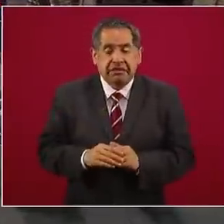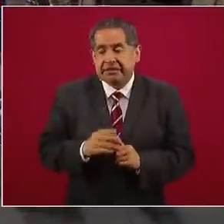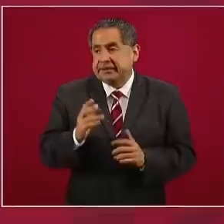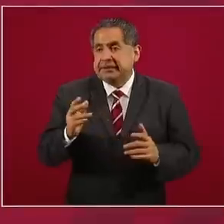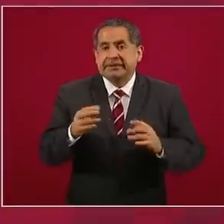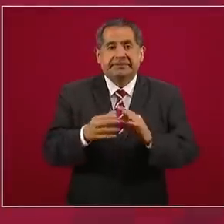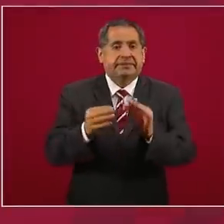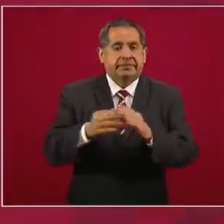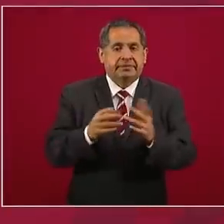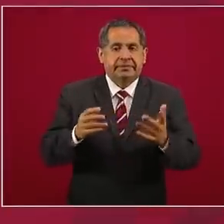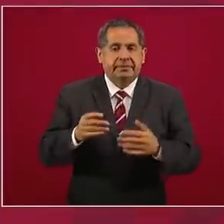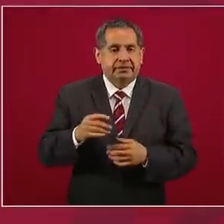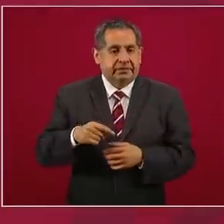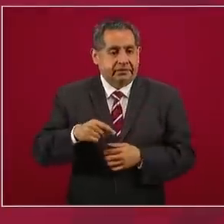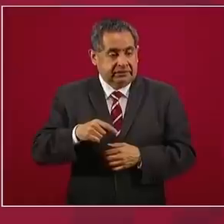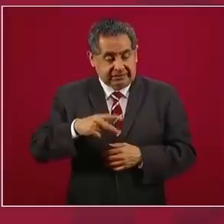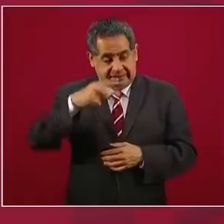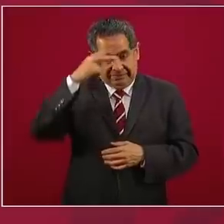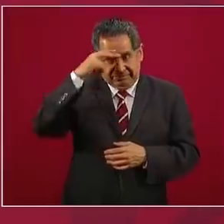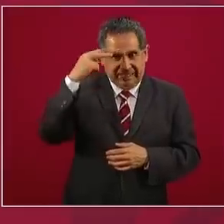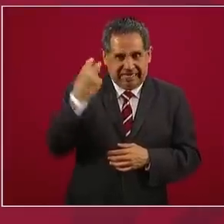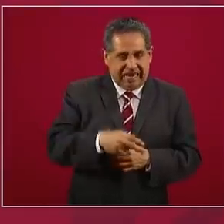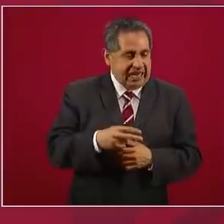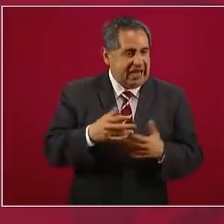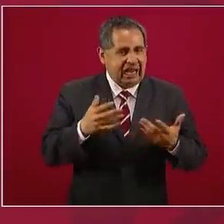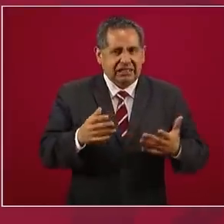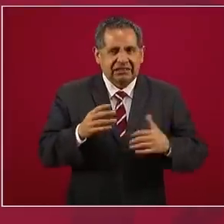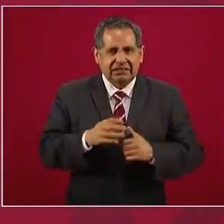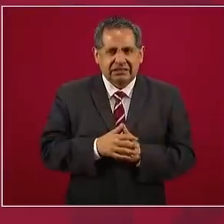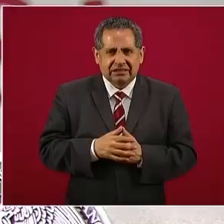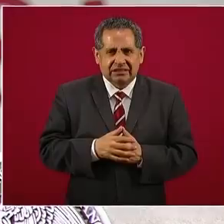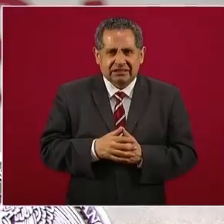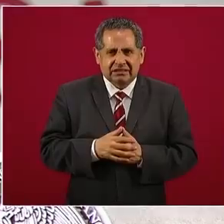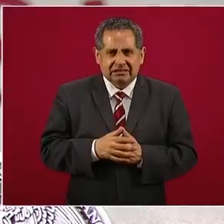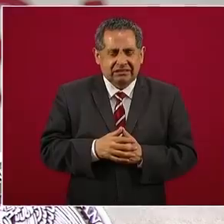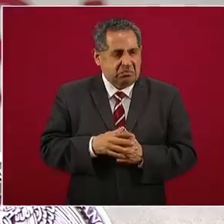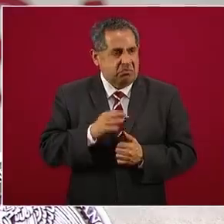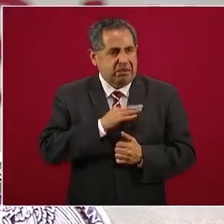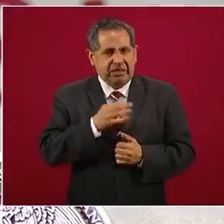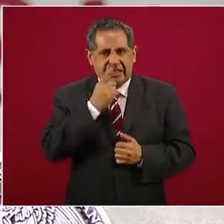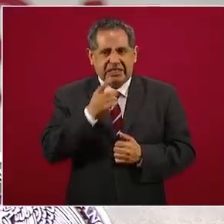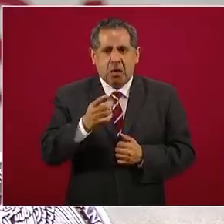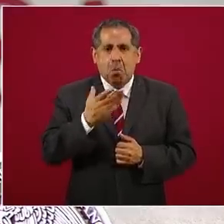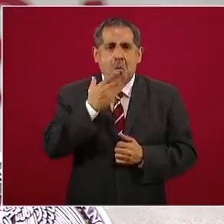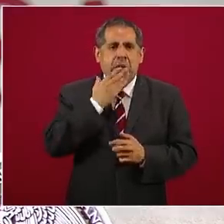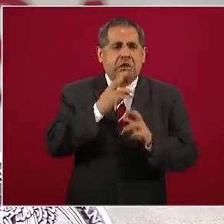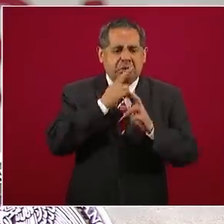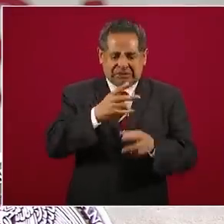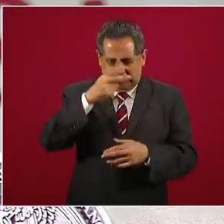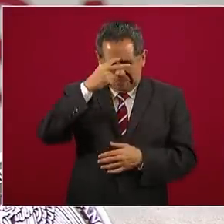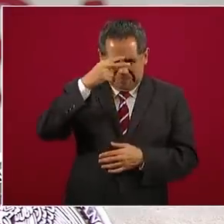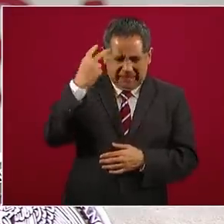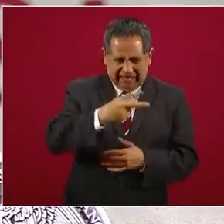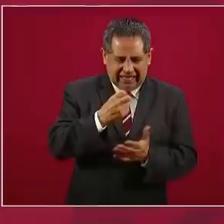es mexicana, esa sí la podemos ya patentar.